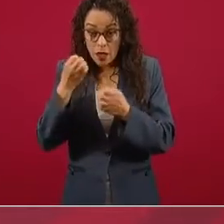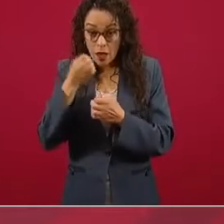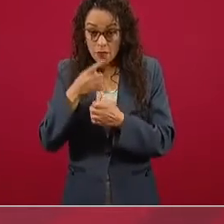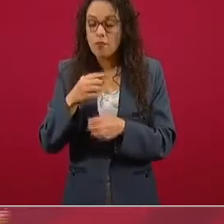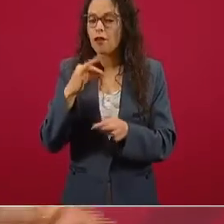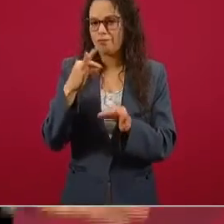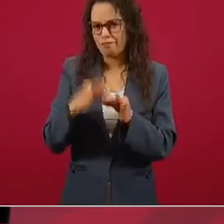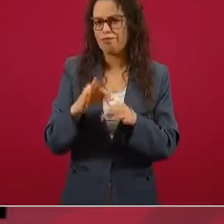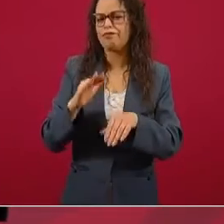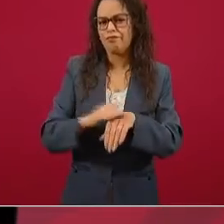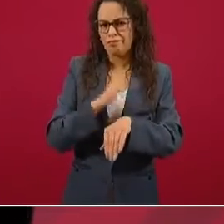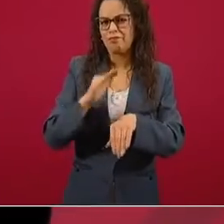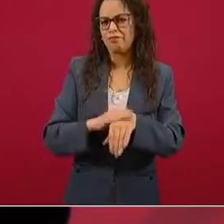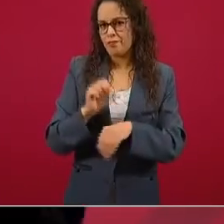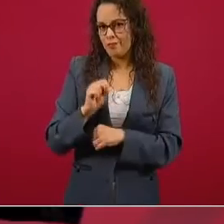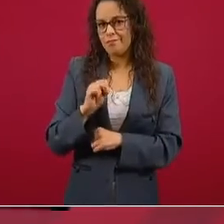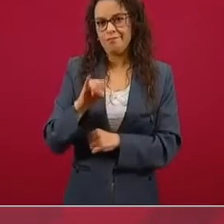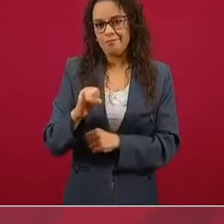Entonces, esto,